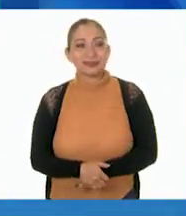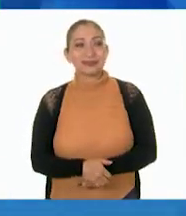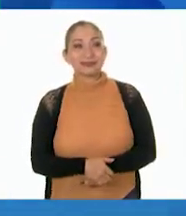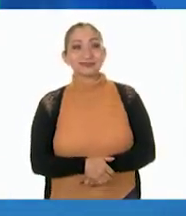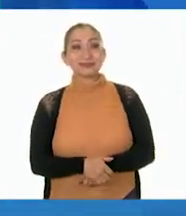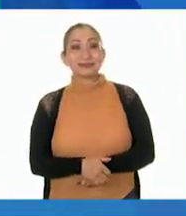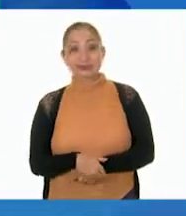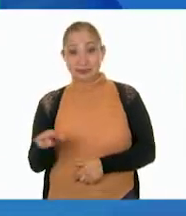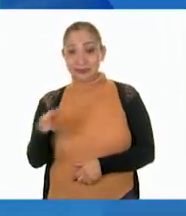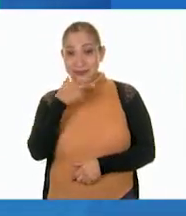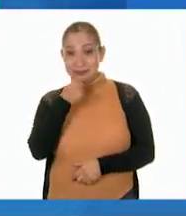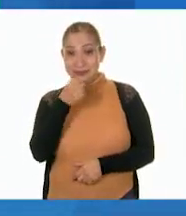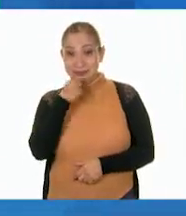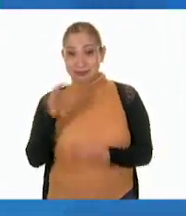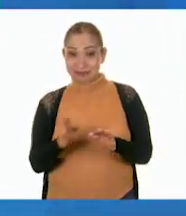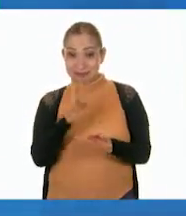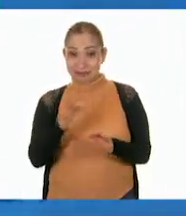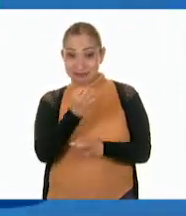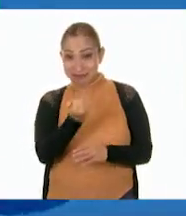El sastrecillo